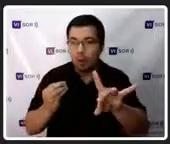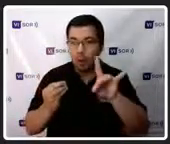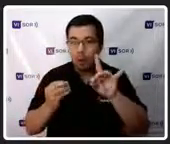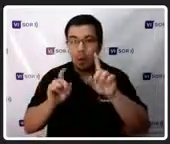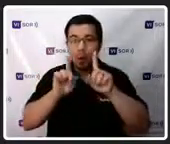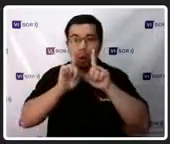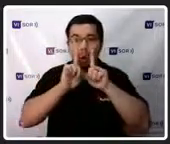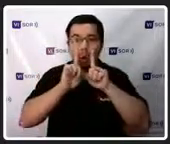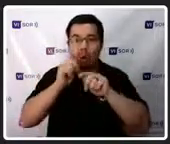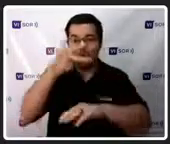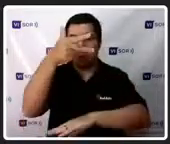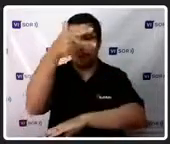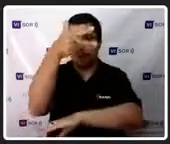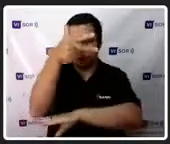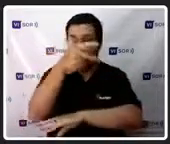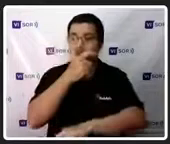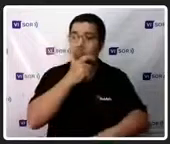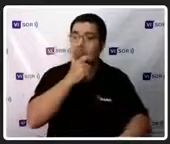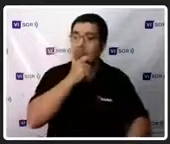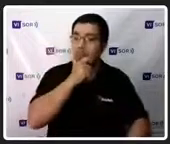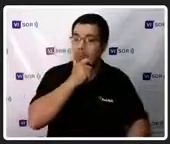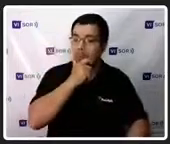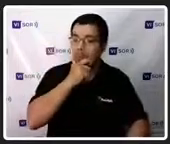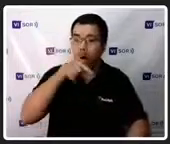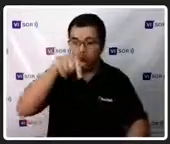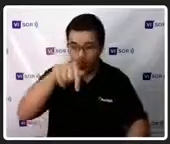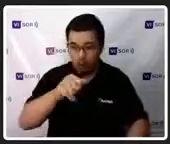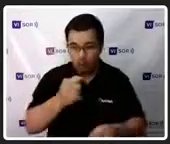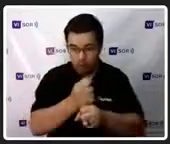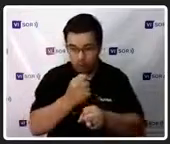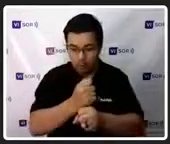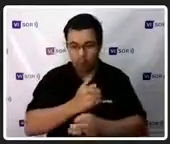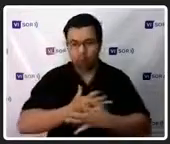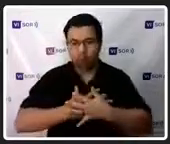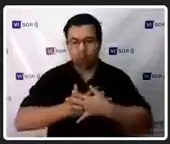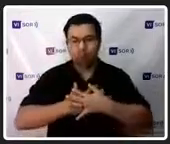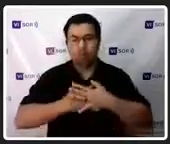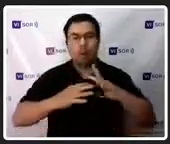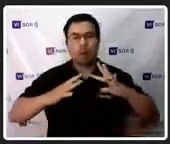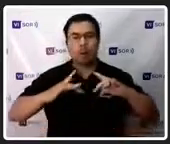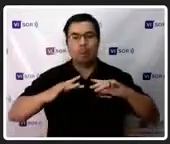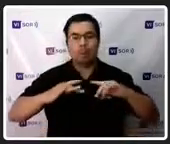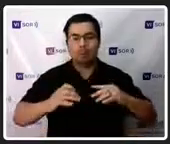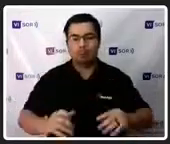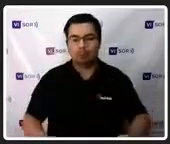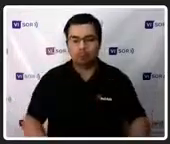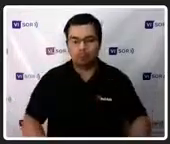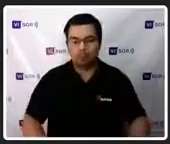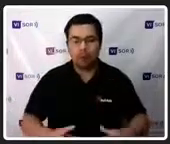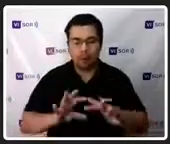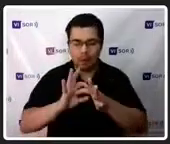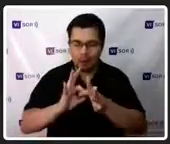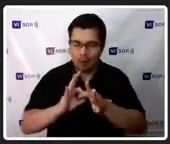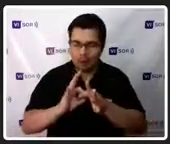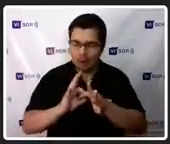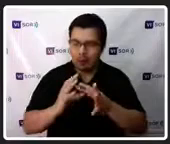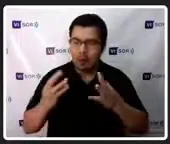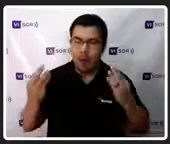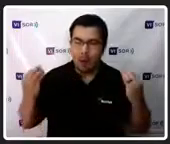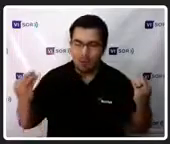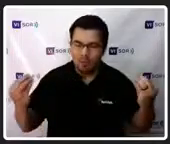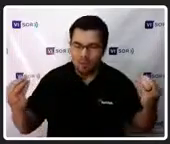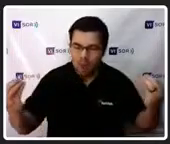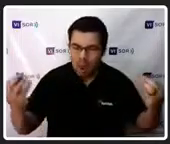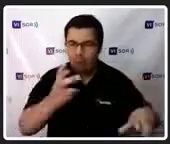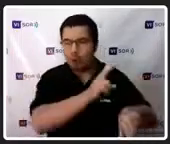que es lo que me, finalmente me apasiona y me encanta. Y gracias a buenos profes que me fueron dando con buenos tips y todo.